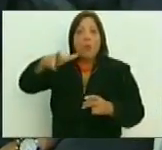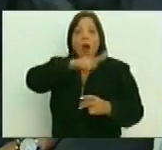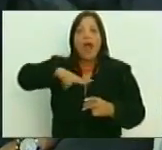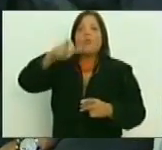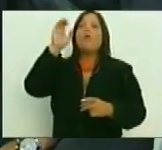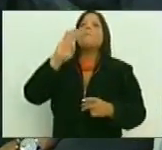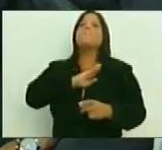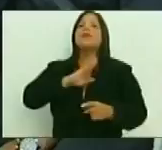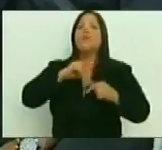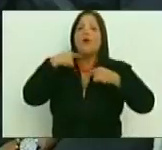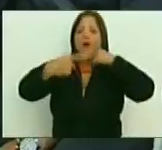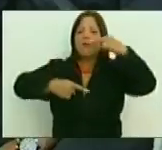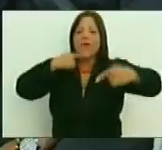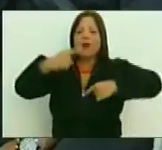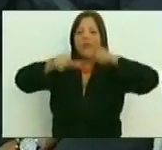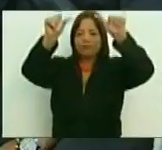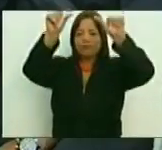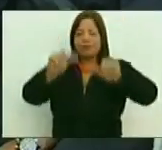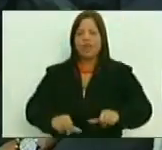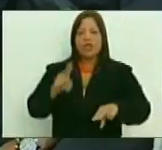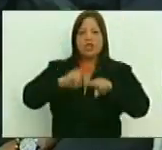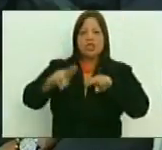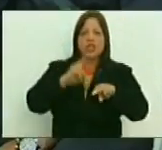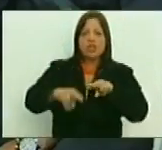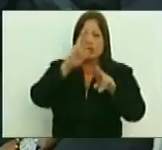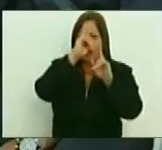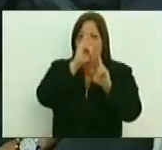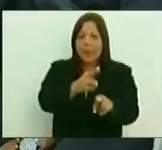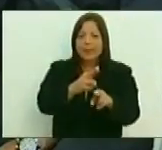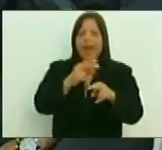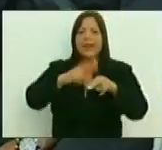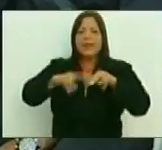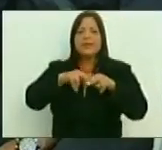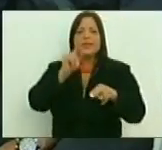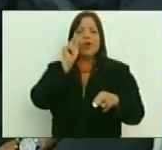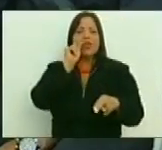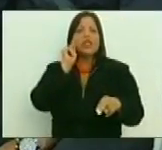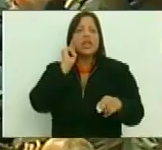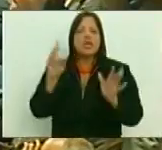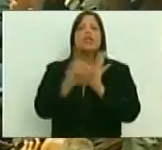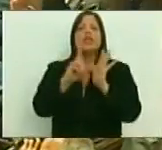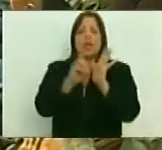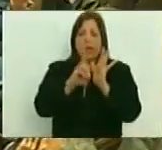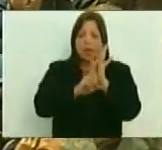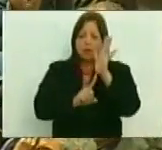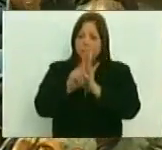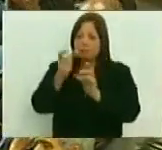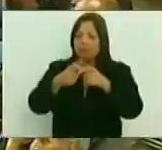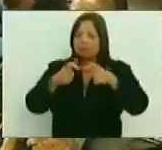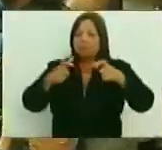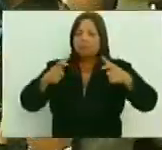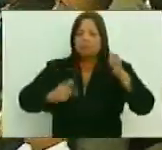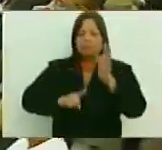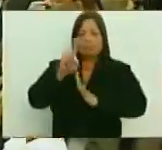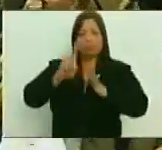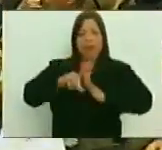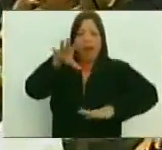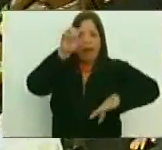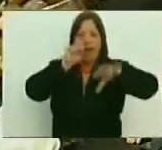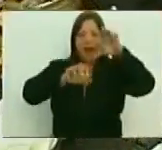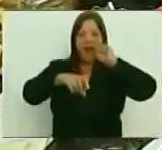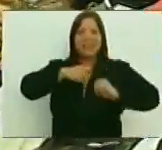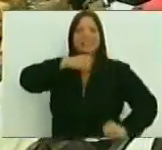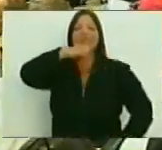su historia. Todo niño y o niña venezolana tiene el derecho de crecer teniendo acceso a esa